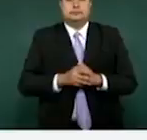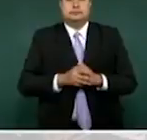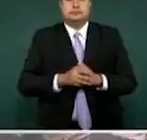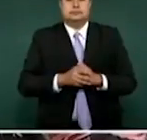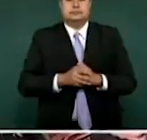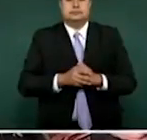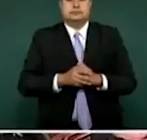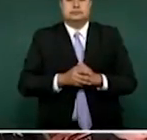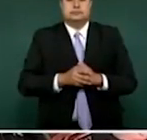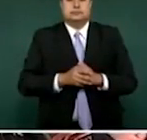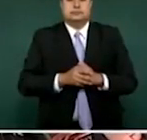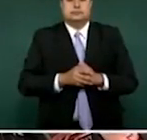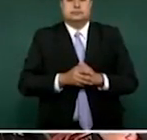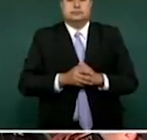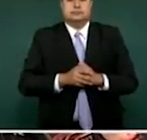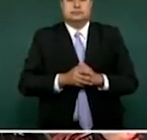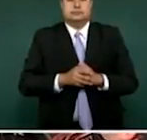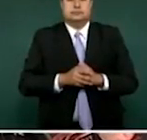111.000 a nivel nacional.